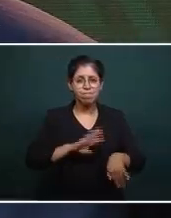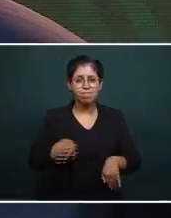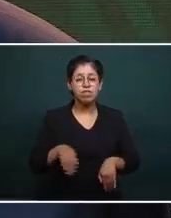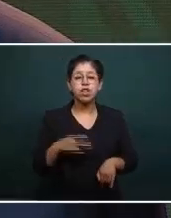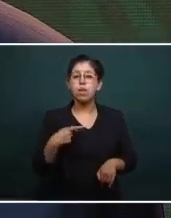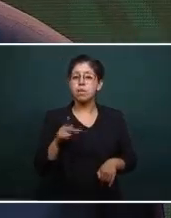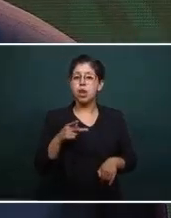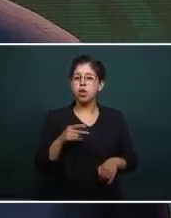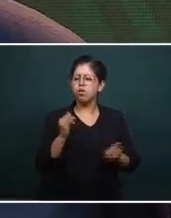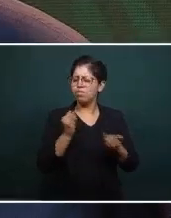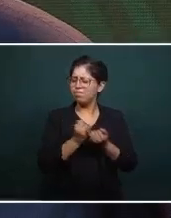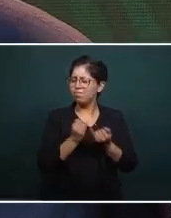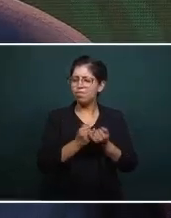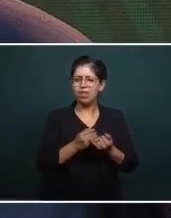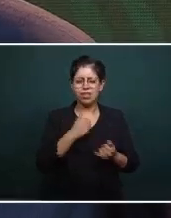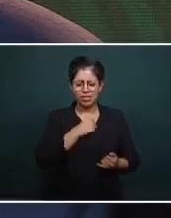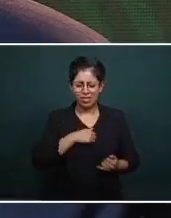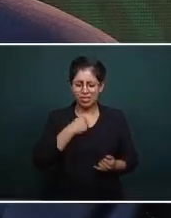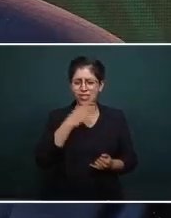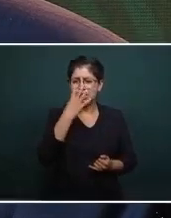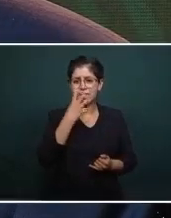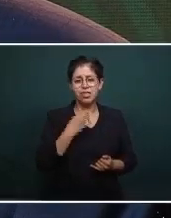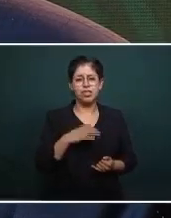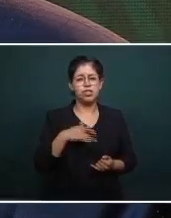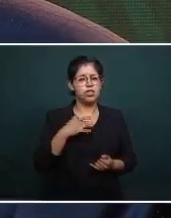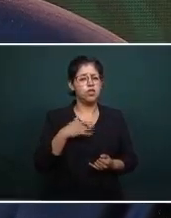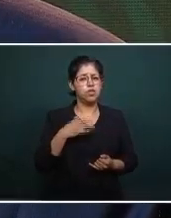pero también nos duele que pierdan la vida